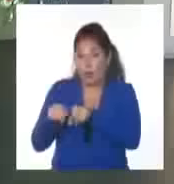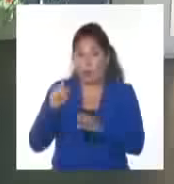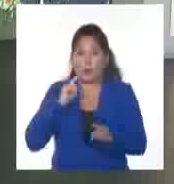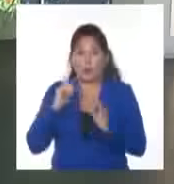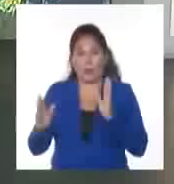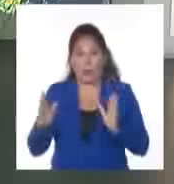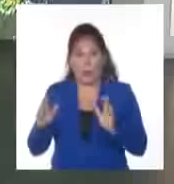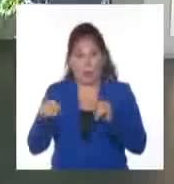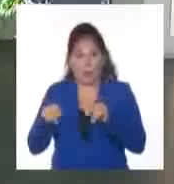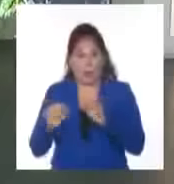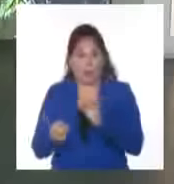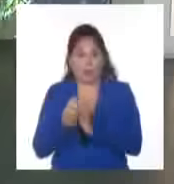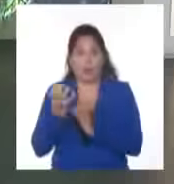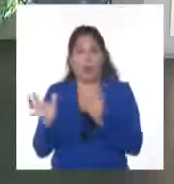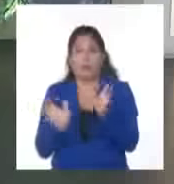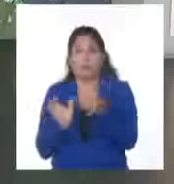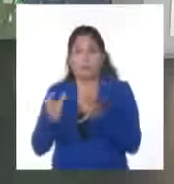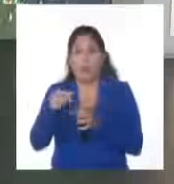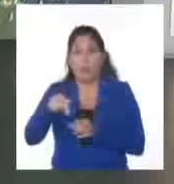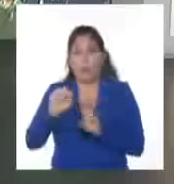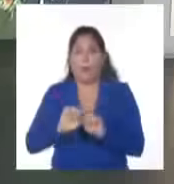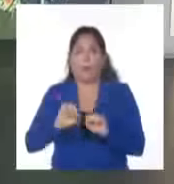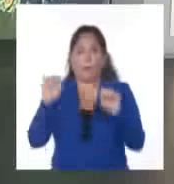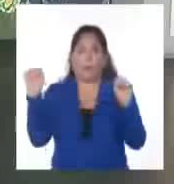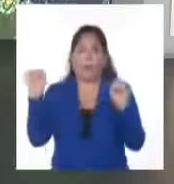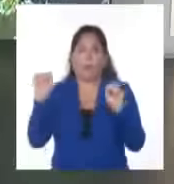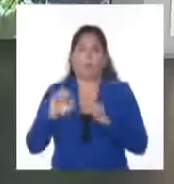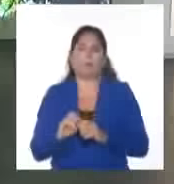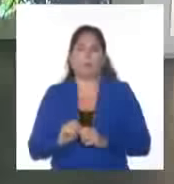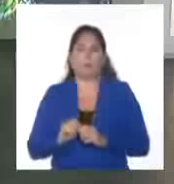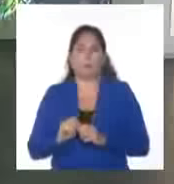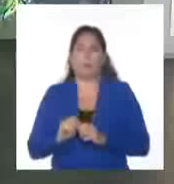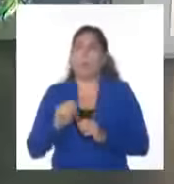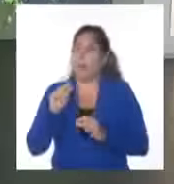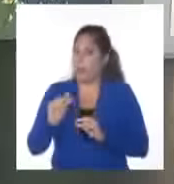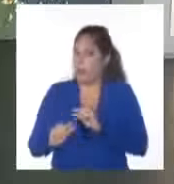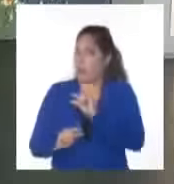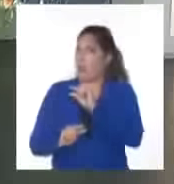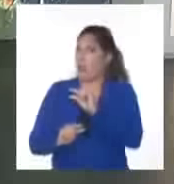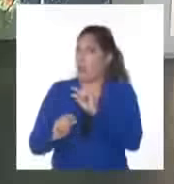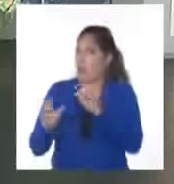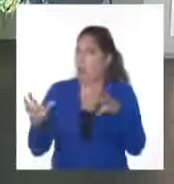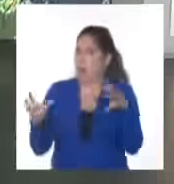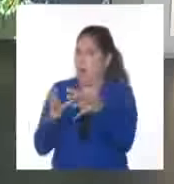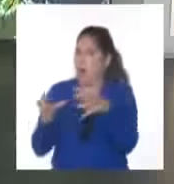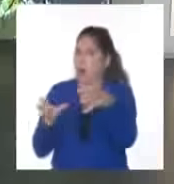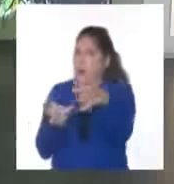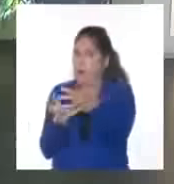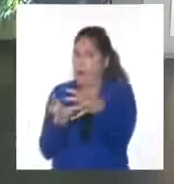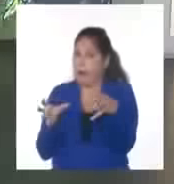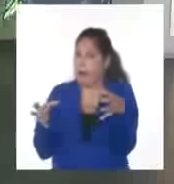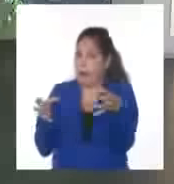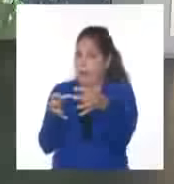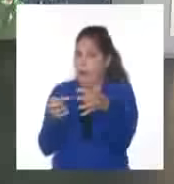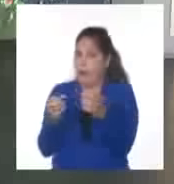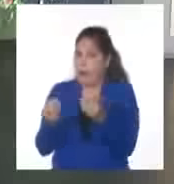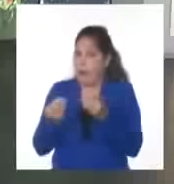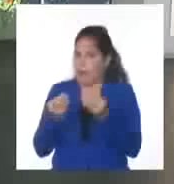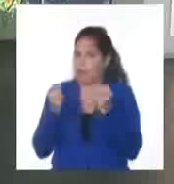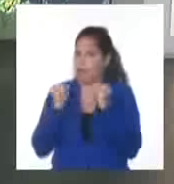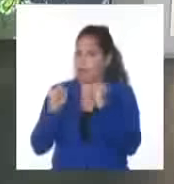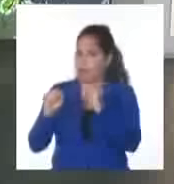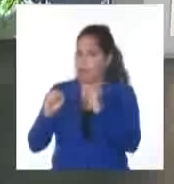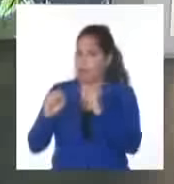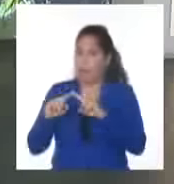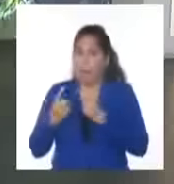se formó esta mañana y ha ido intensificándose poco a poco, porque tenía